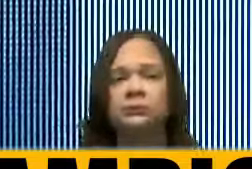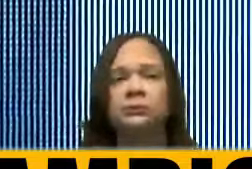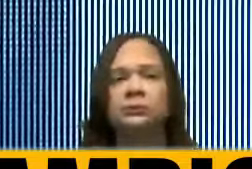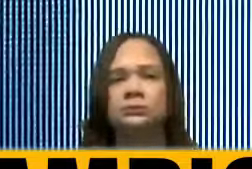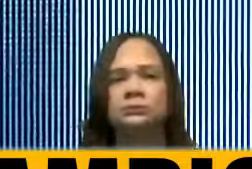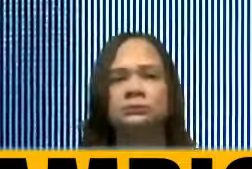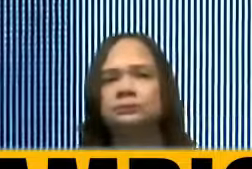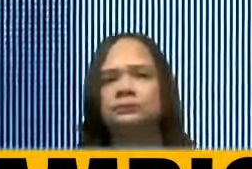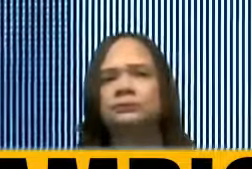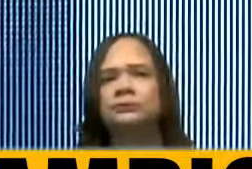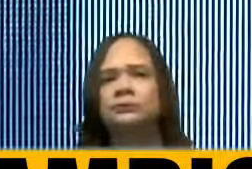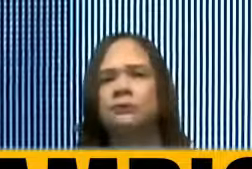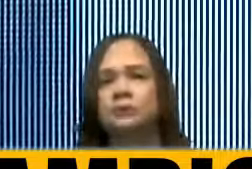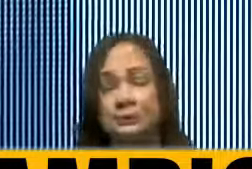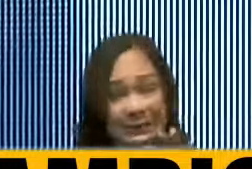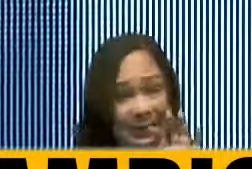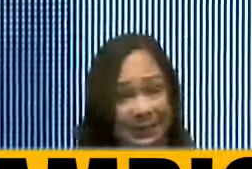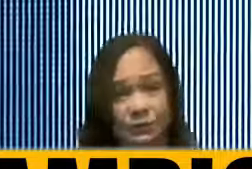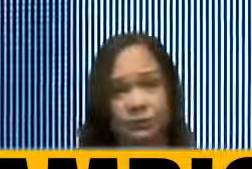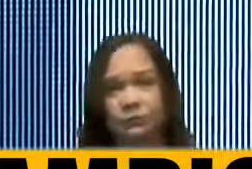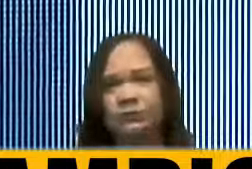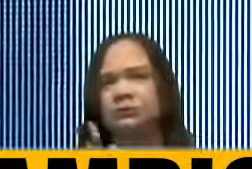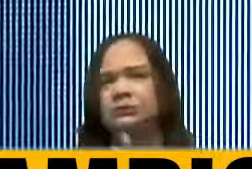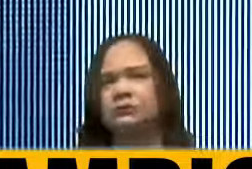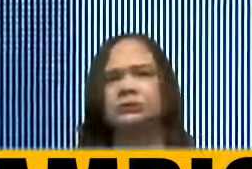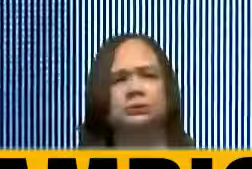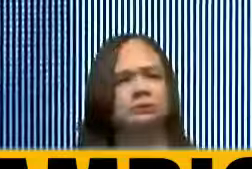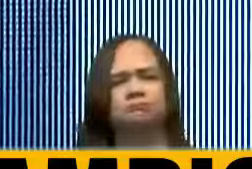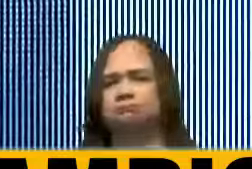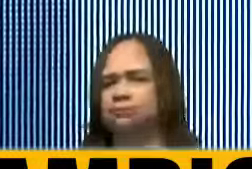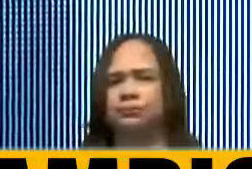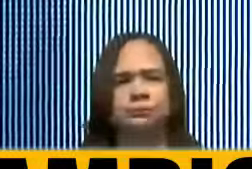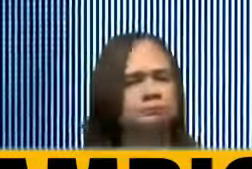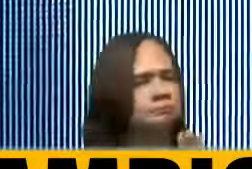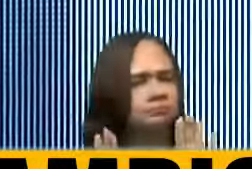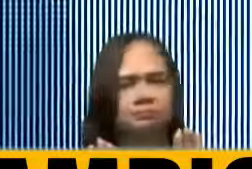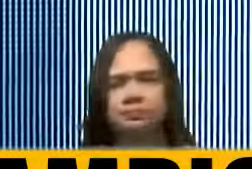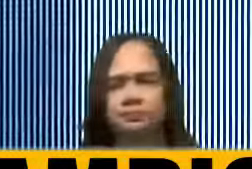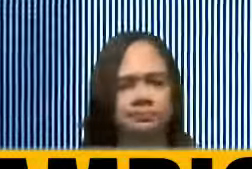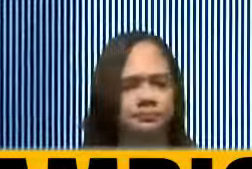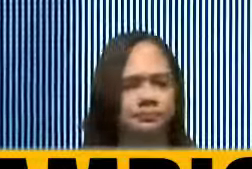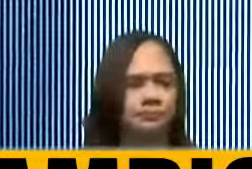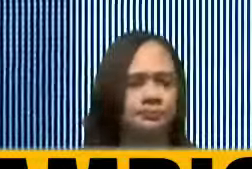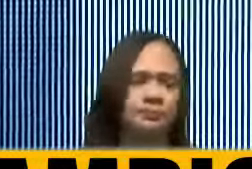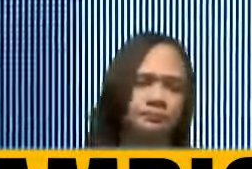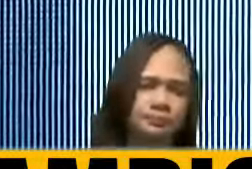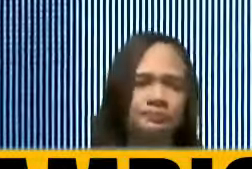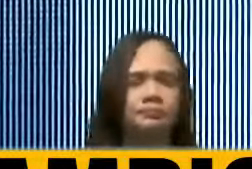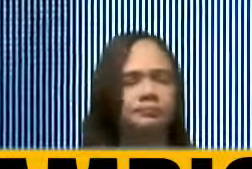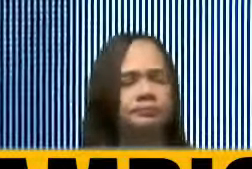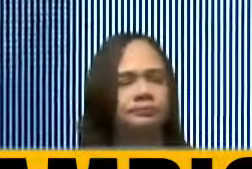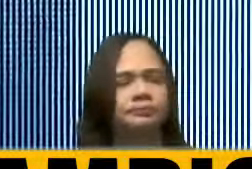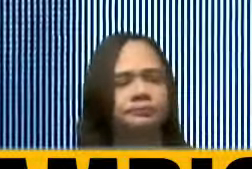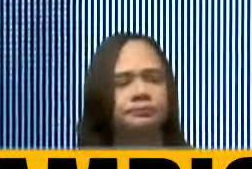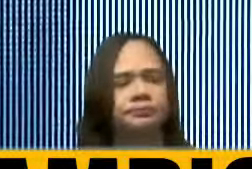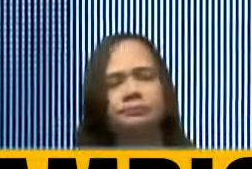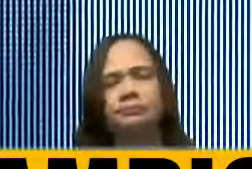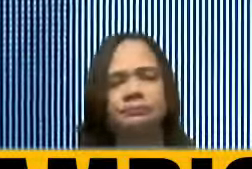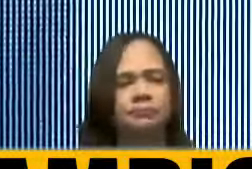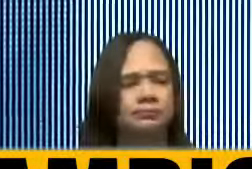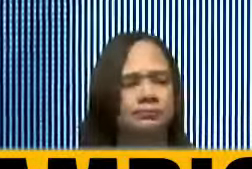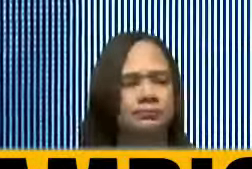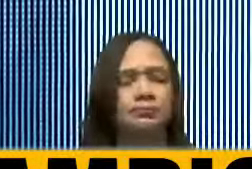nación eso yo pienso que es algo muy especial en menor medida porque en el prácticamente